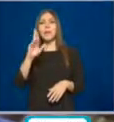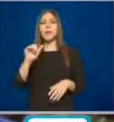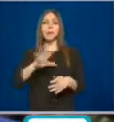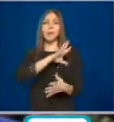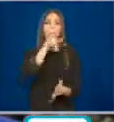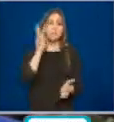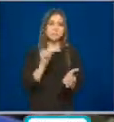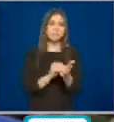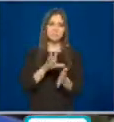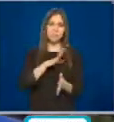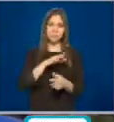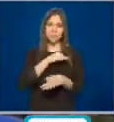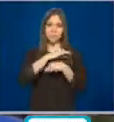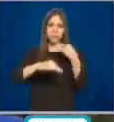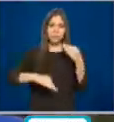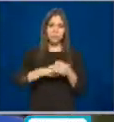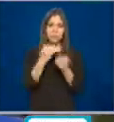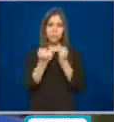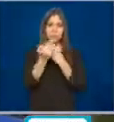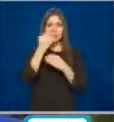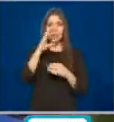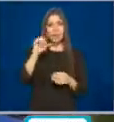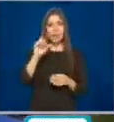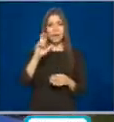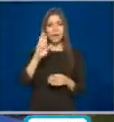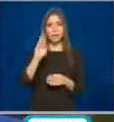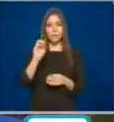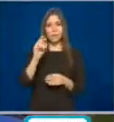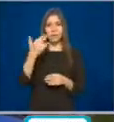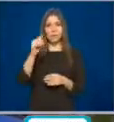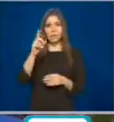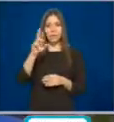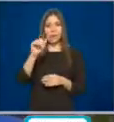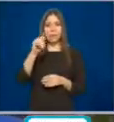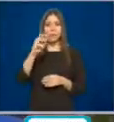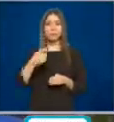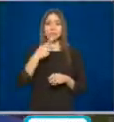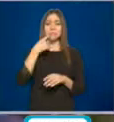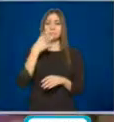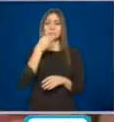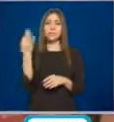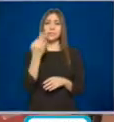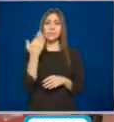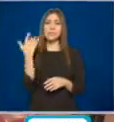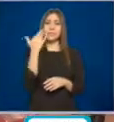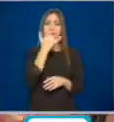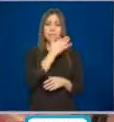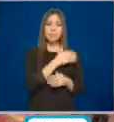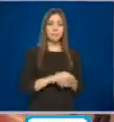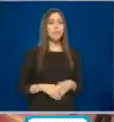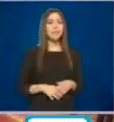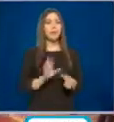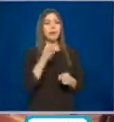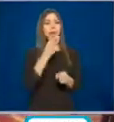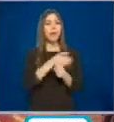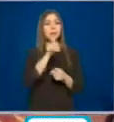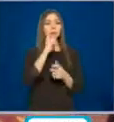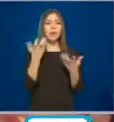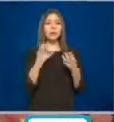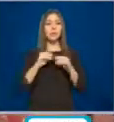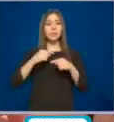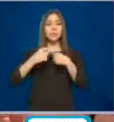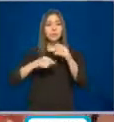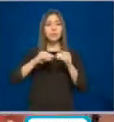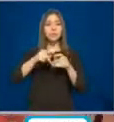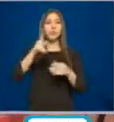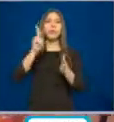exacto, Sí, el sí, elote sí, también Muy es completo. carbohidrato. Mucho también. sabor, Gaby. Ahí está. Exacto. Y vamos formando. Vamos formando y mientras la chef va formando, nosotros